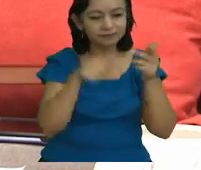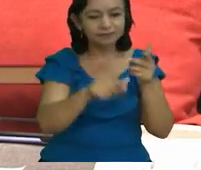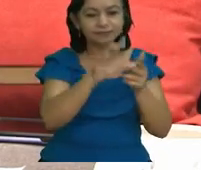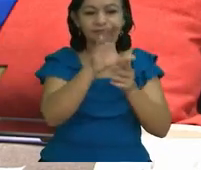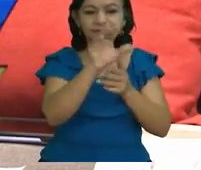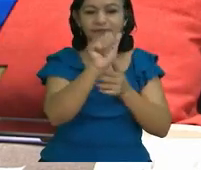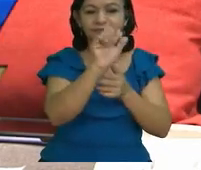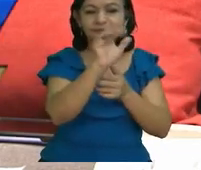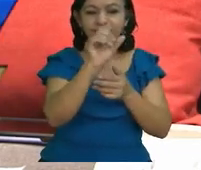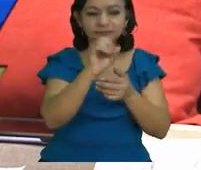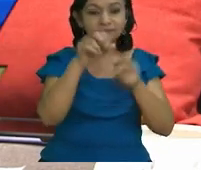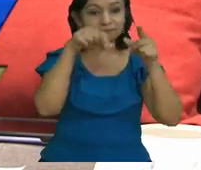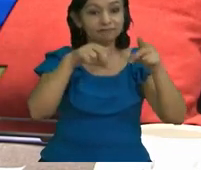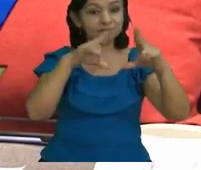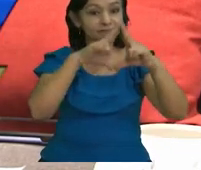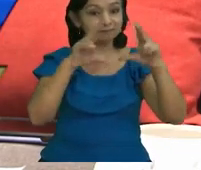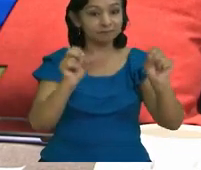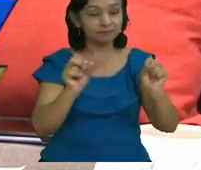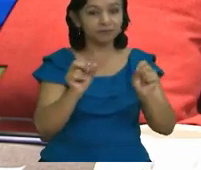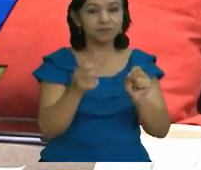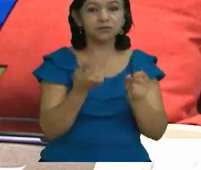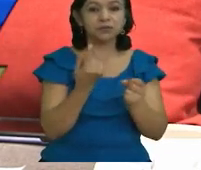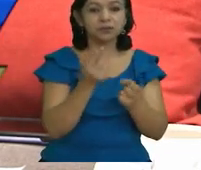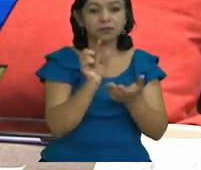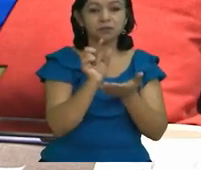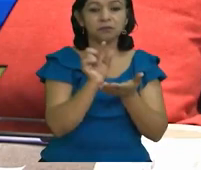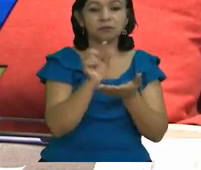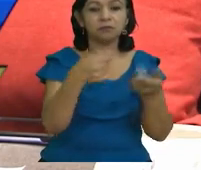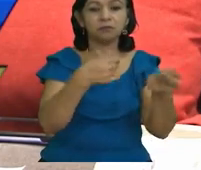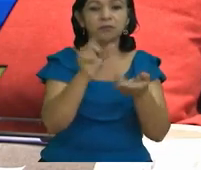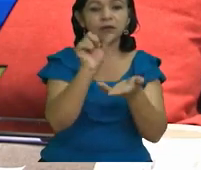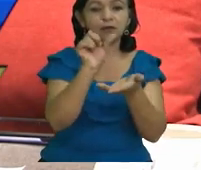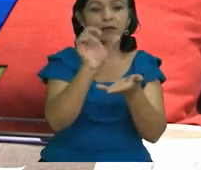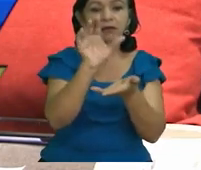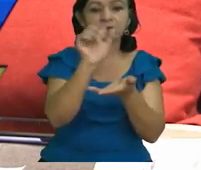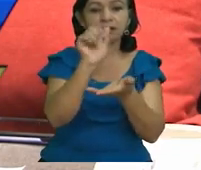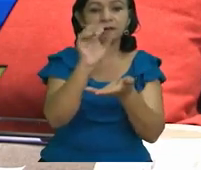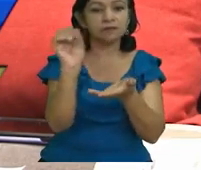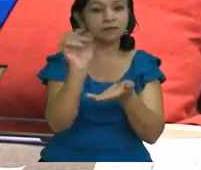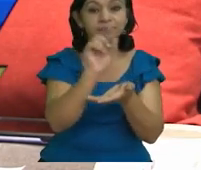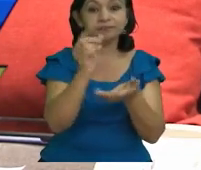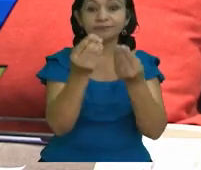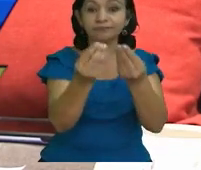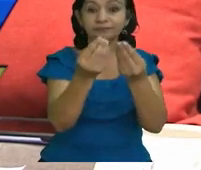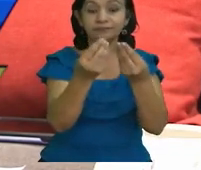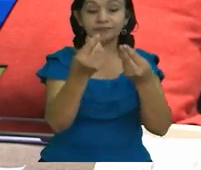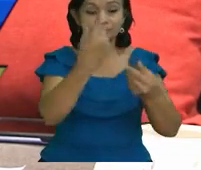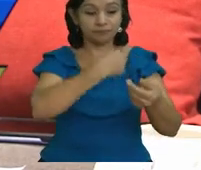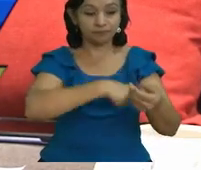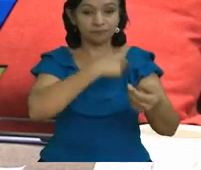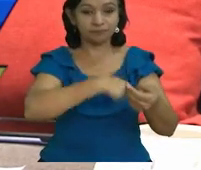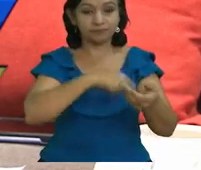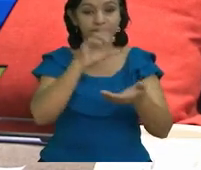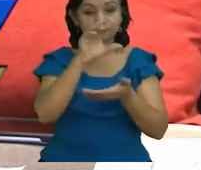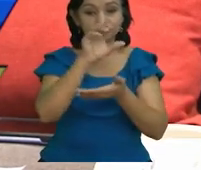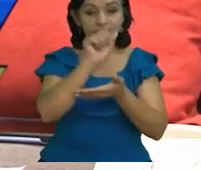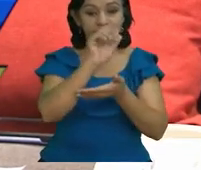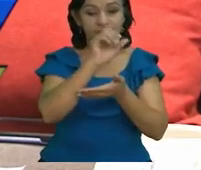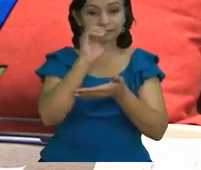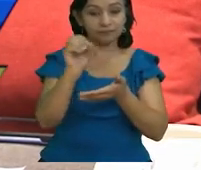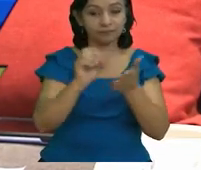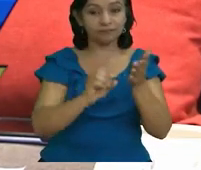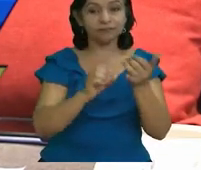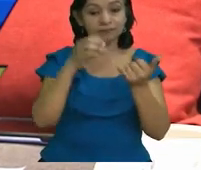cómo se ha transformado el sector del cacao. No solamente estamos hablando de grano, hay un montón de cooperativas. Tenemos una escuela de cacao en el Centro de